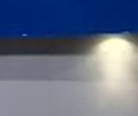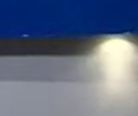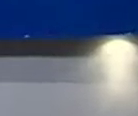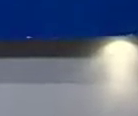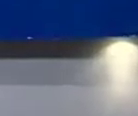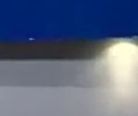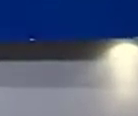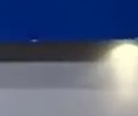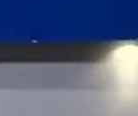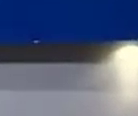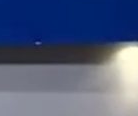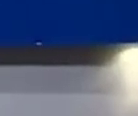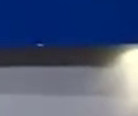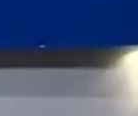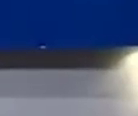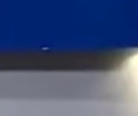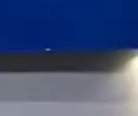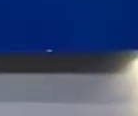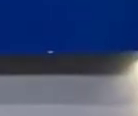tierra.